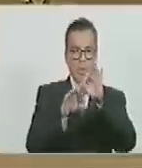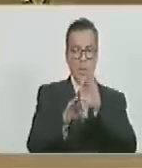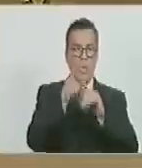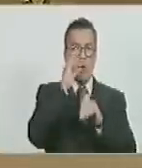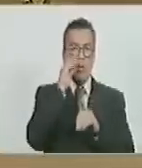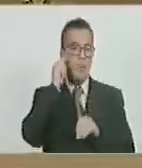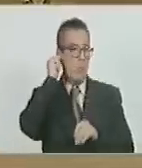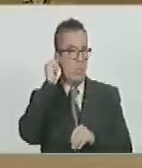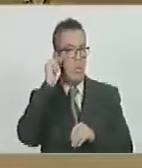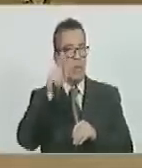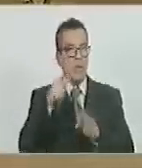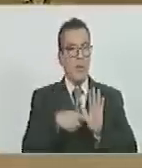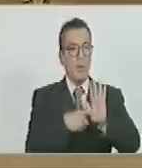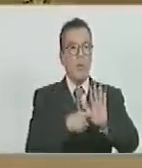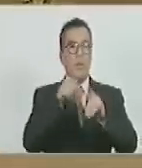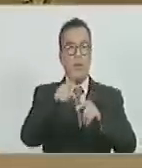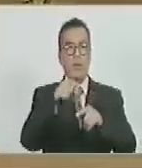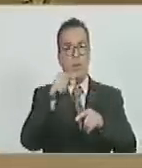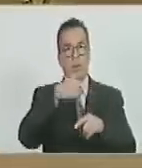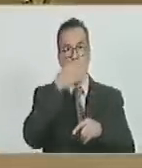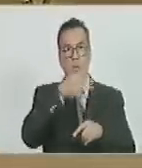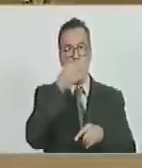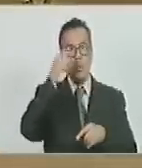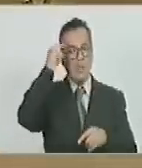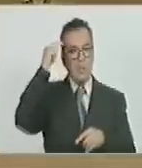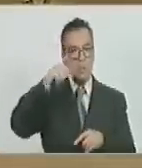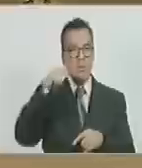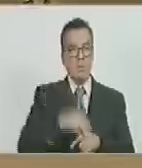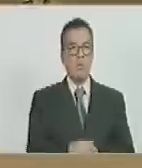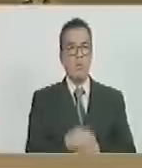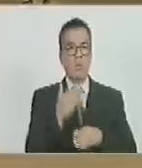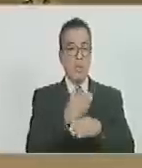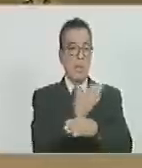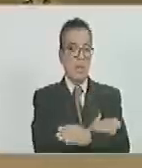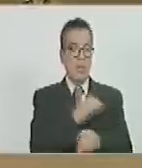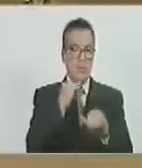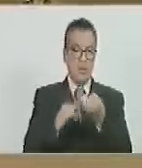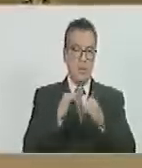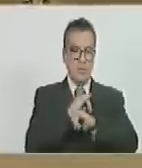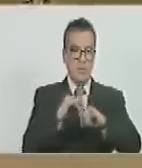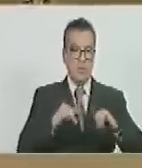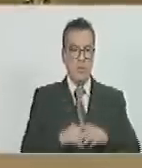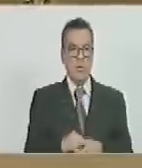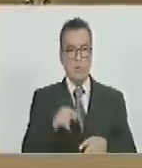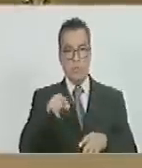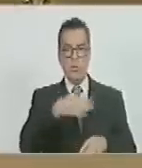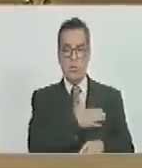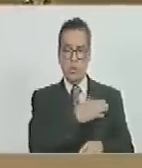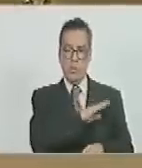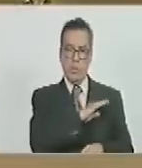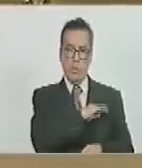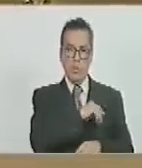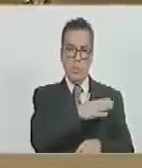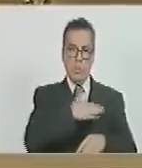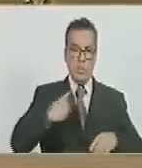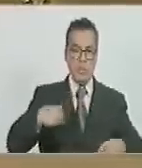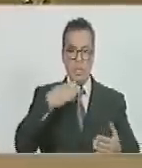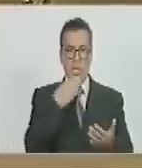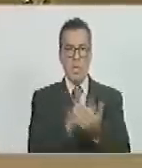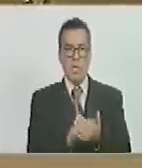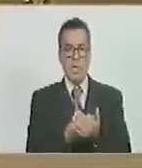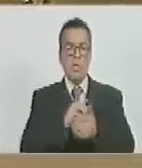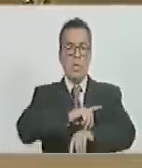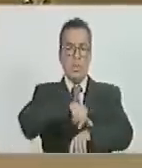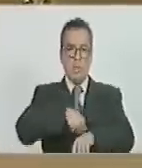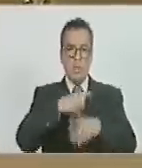que va a ser presentada en la tarde del día de hoy. Antes de finalizar, yo quisiera agradecer,